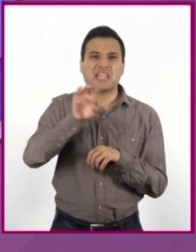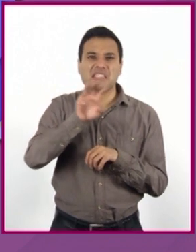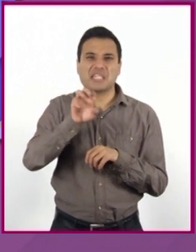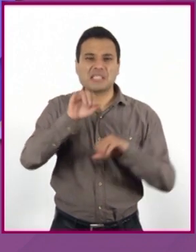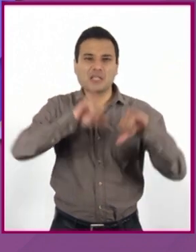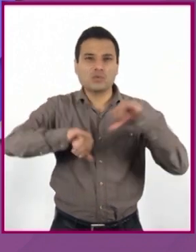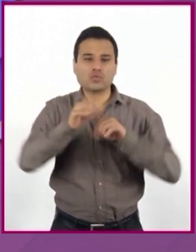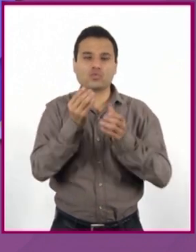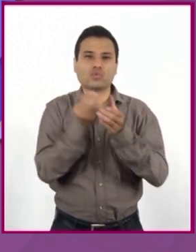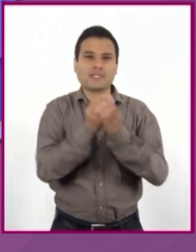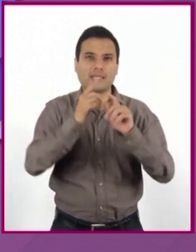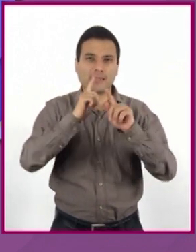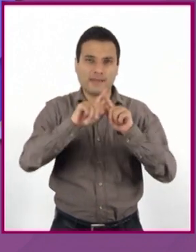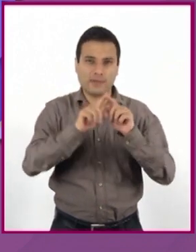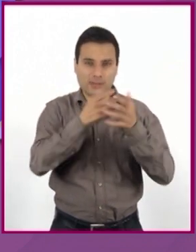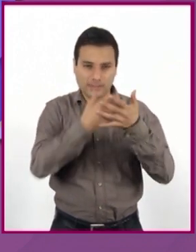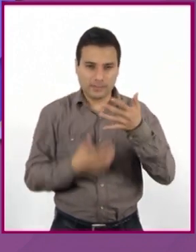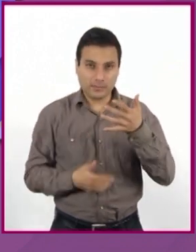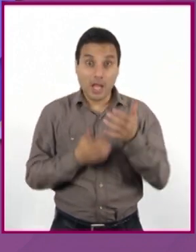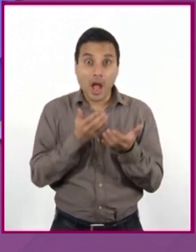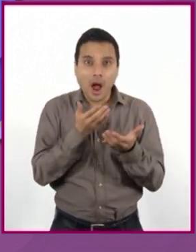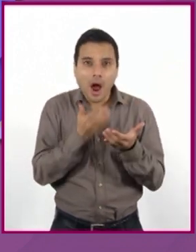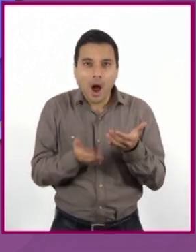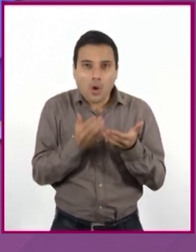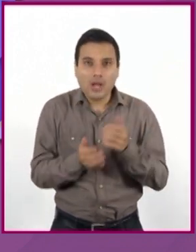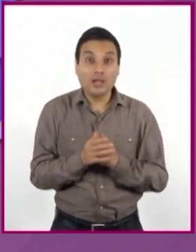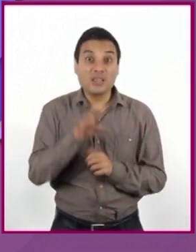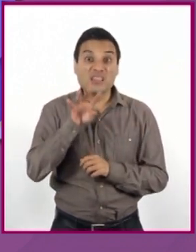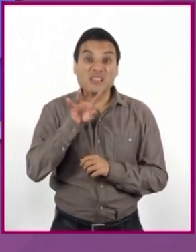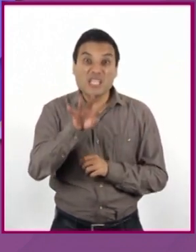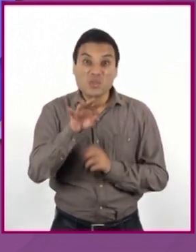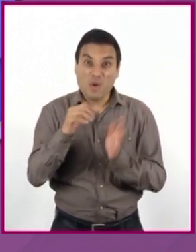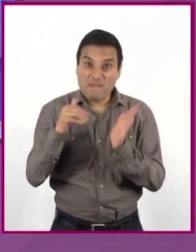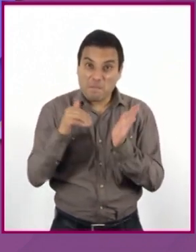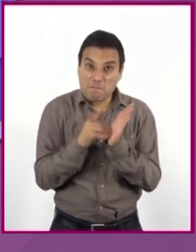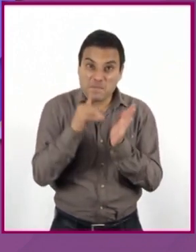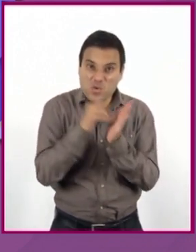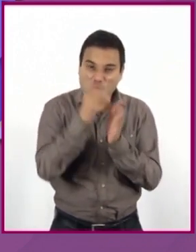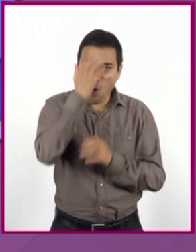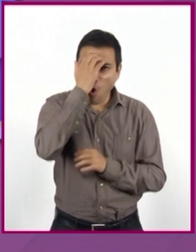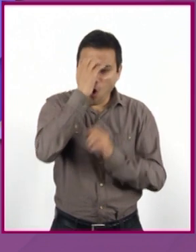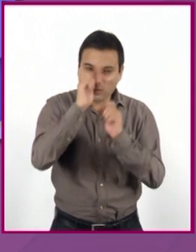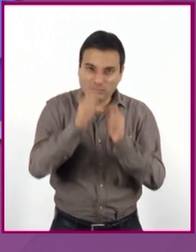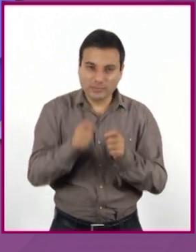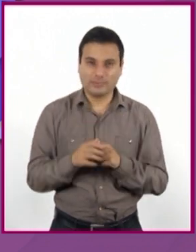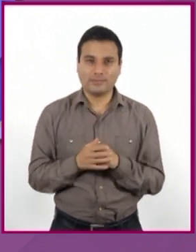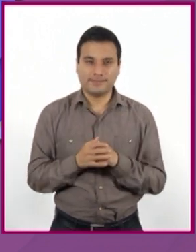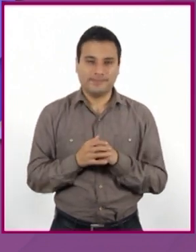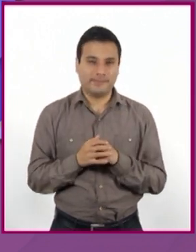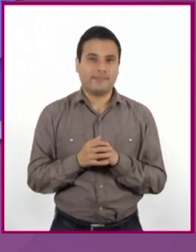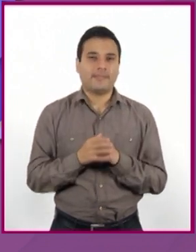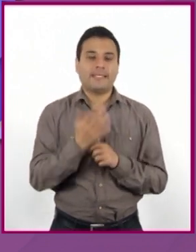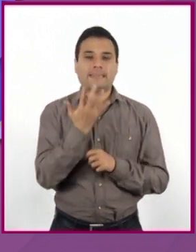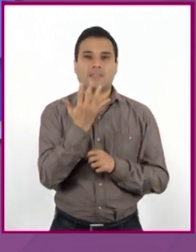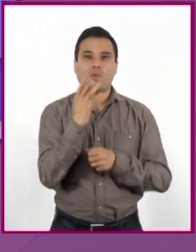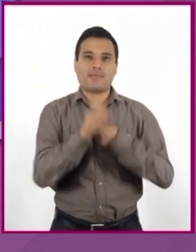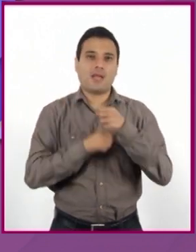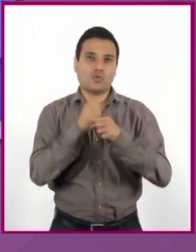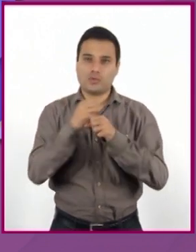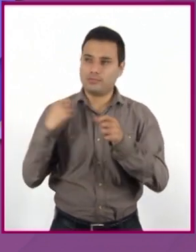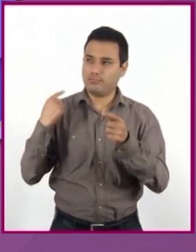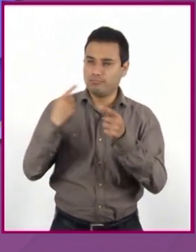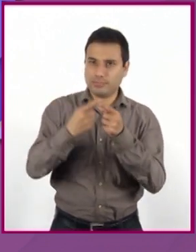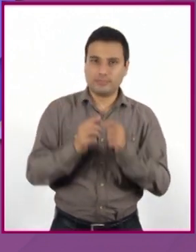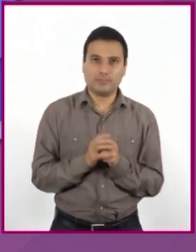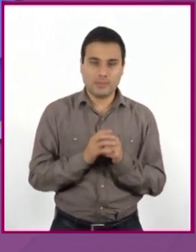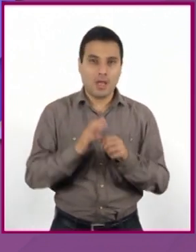distintas, y hoy se cuentan ya cerca de 19 millones. Además, en los últimos 50 años, este